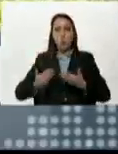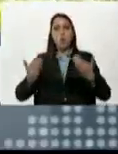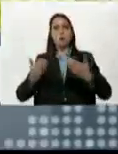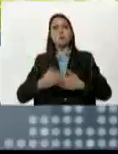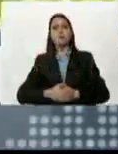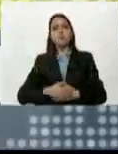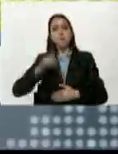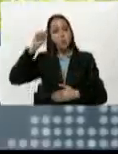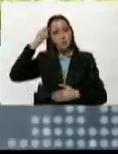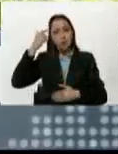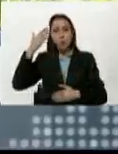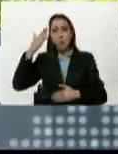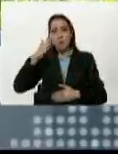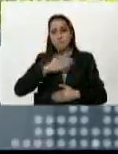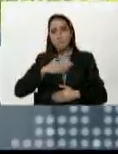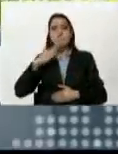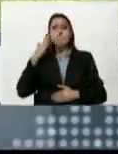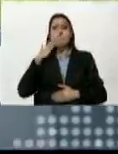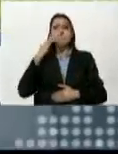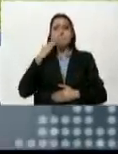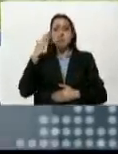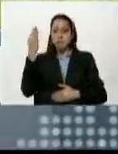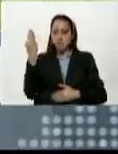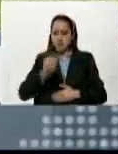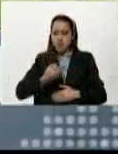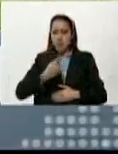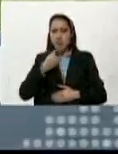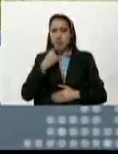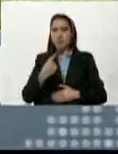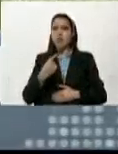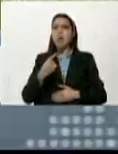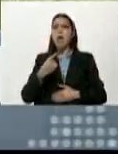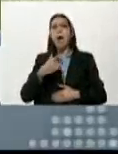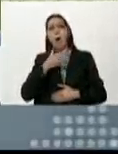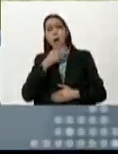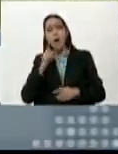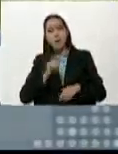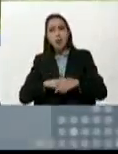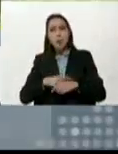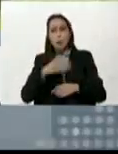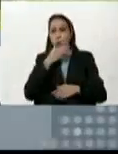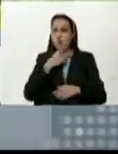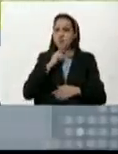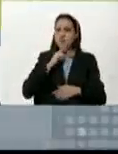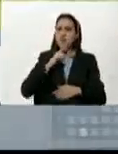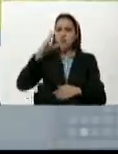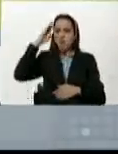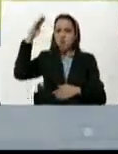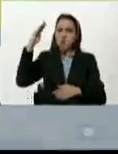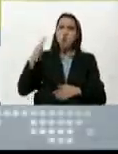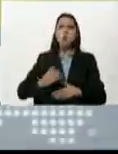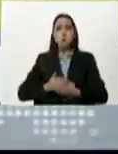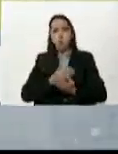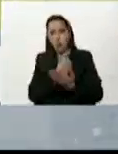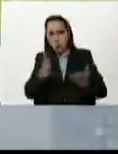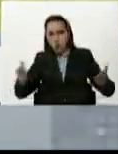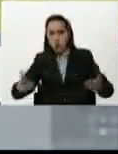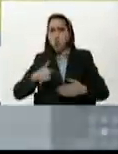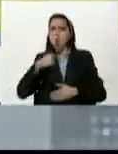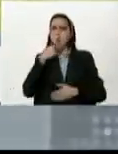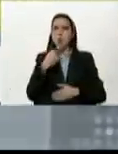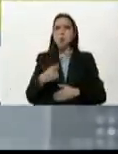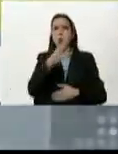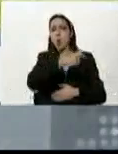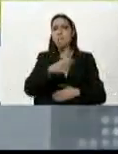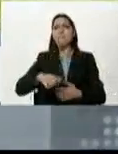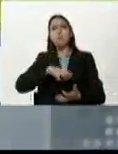recordando a mi querida madre mi madre siempre decía frente a las dificultades dios proveerá y yo siempre digo frente a